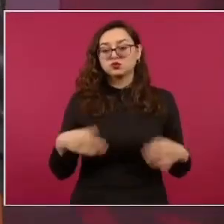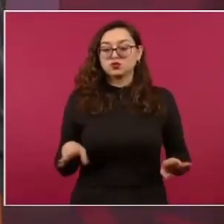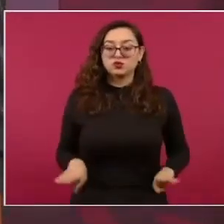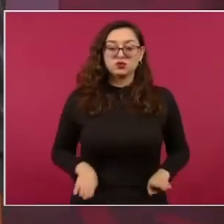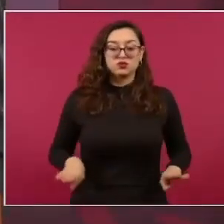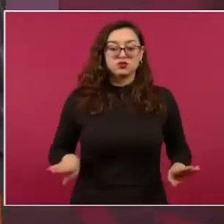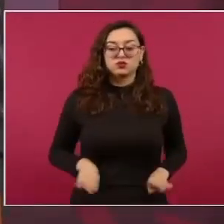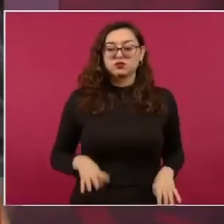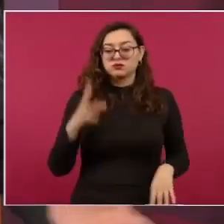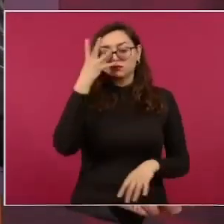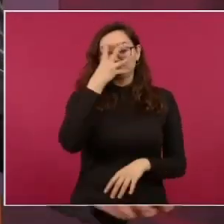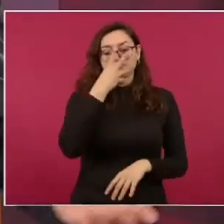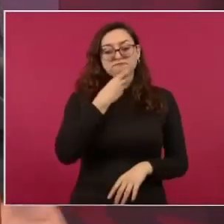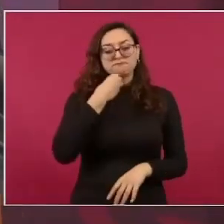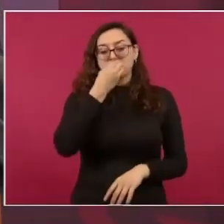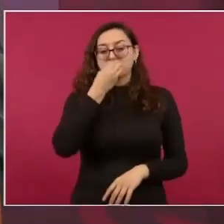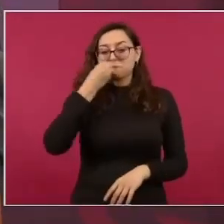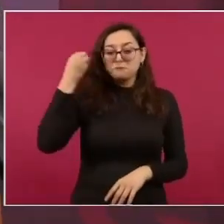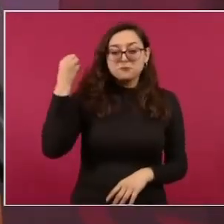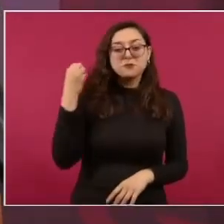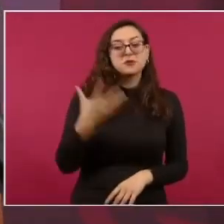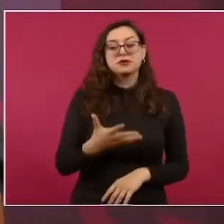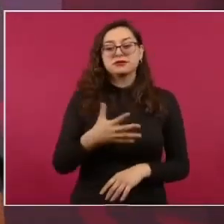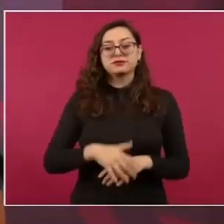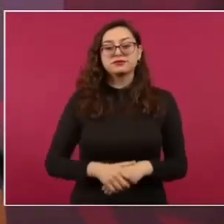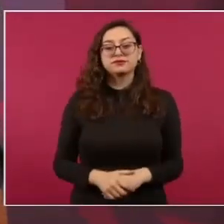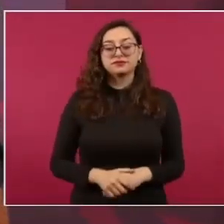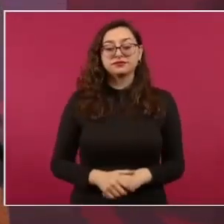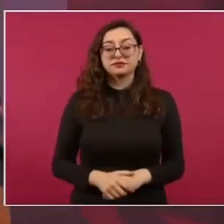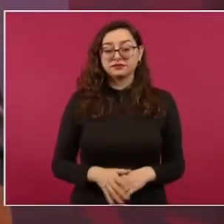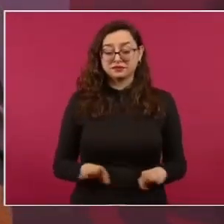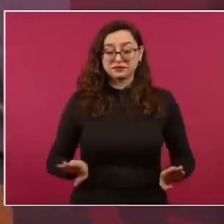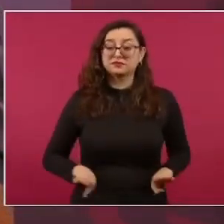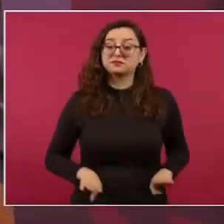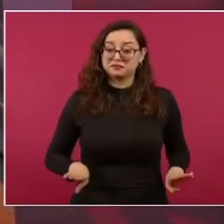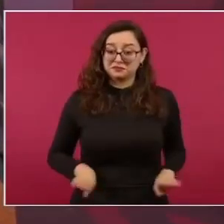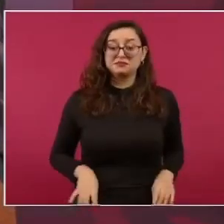mexicanos, que a veces no se valora, la honestidad.